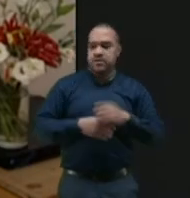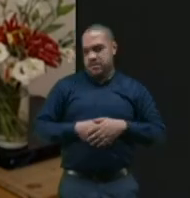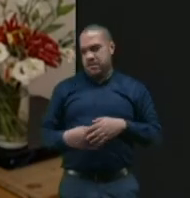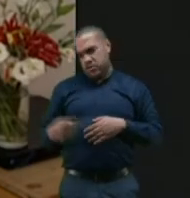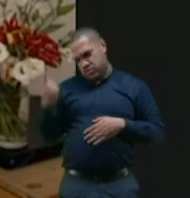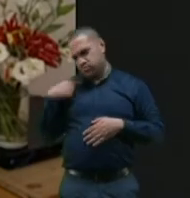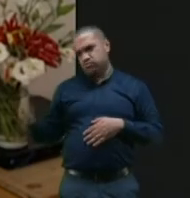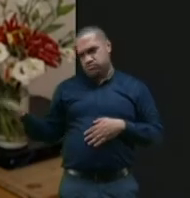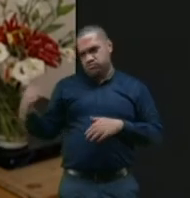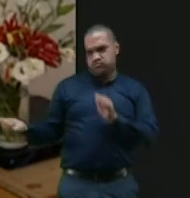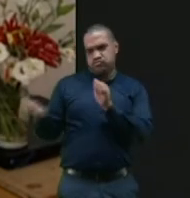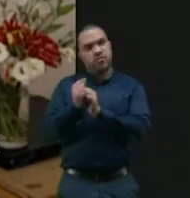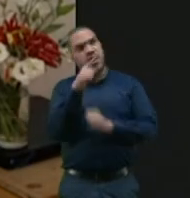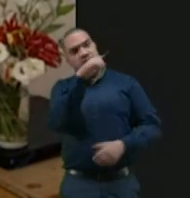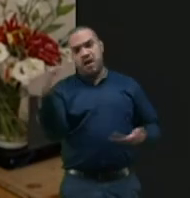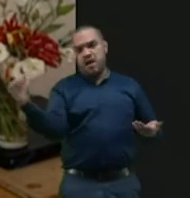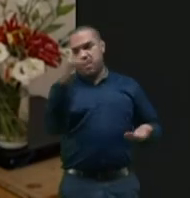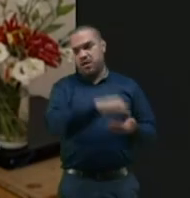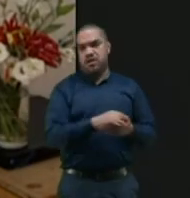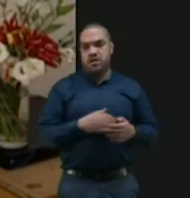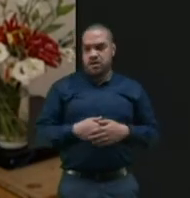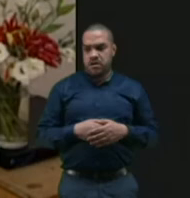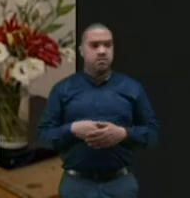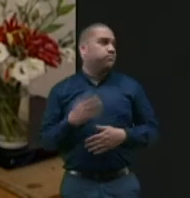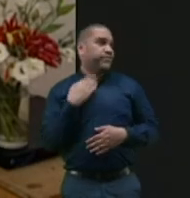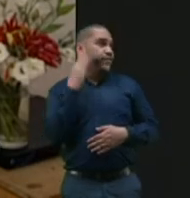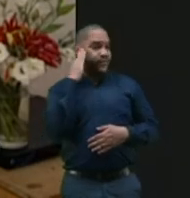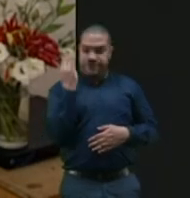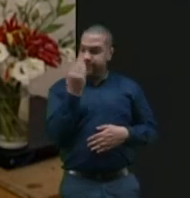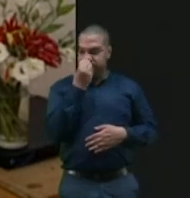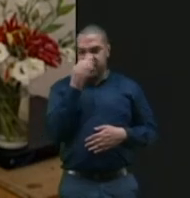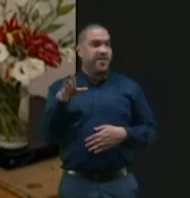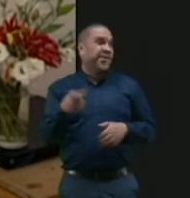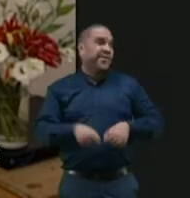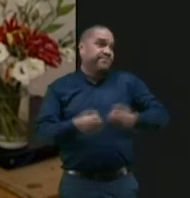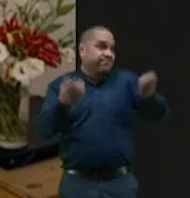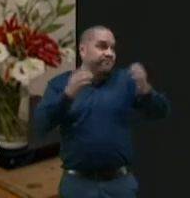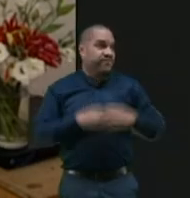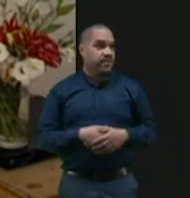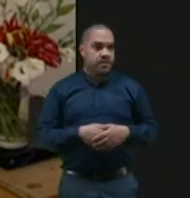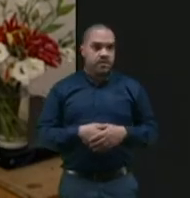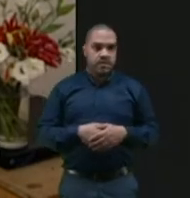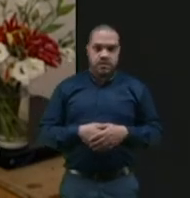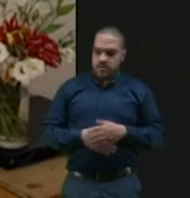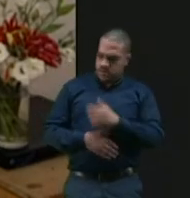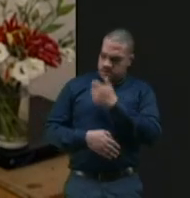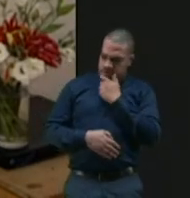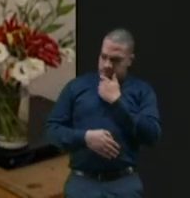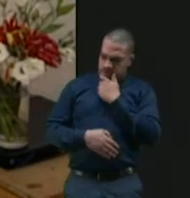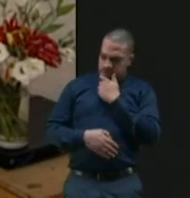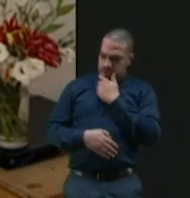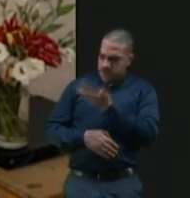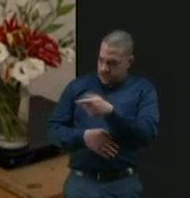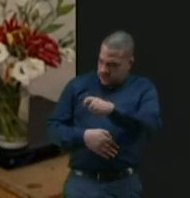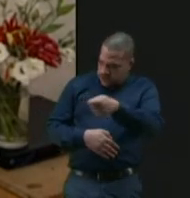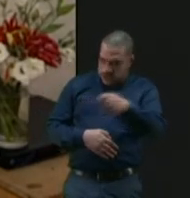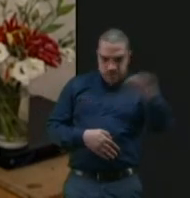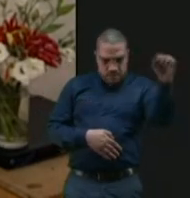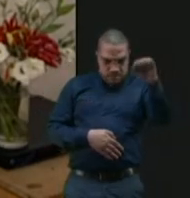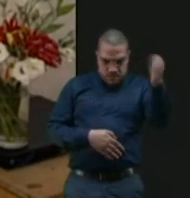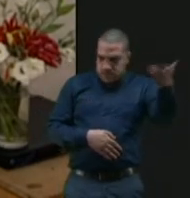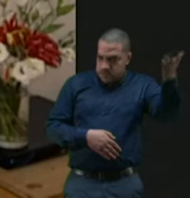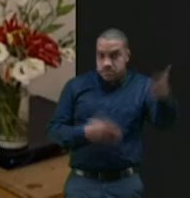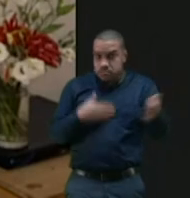aeropuerto. Y me dijo, mi teléfono está dañado, no puedo llevarte. Y dije, ¿cómo así? Tienes las llaves, tienes el carro,